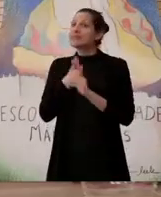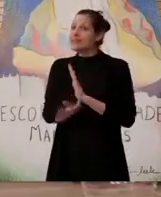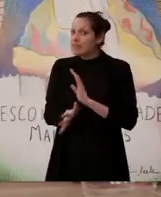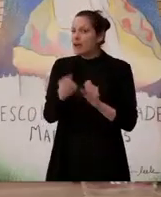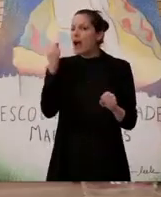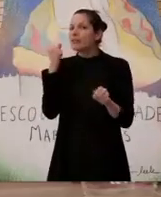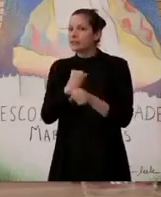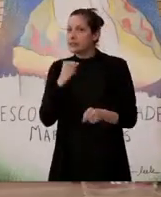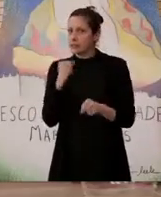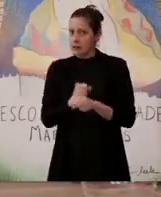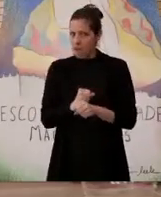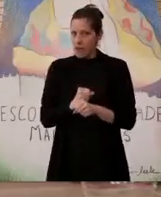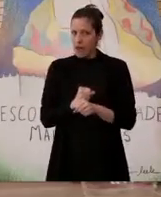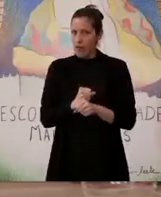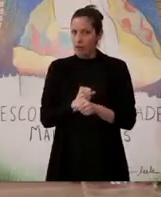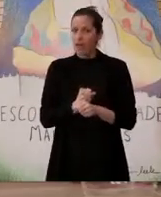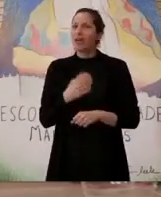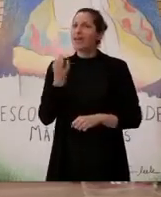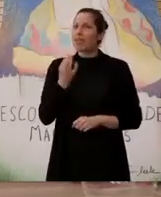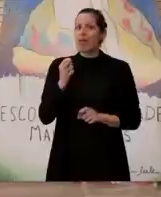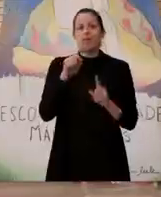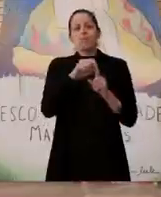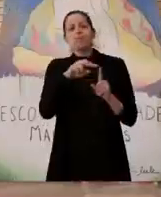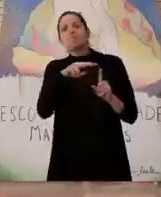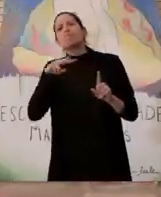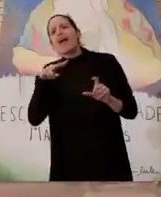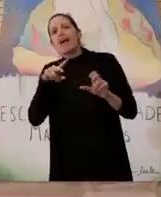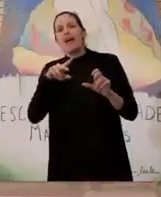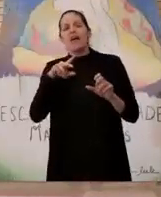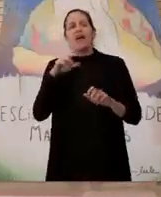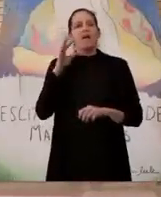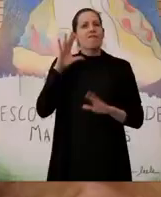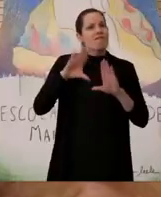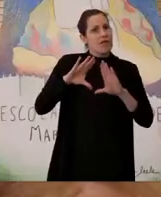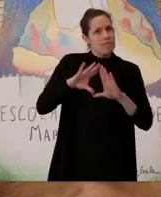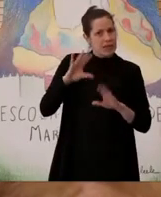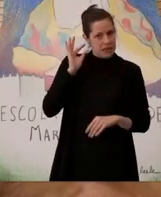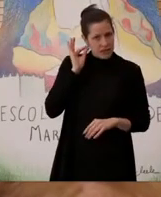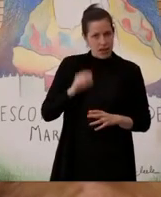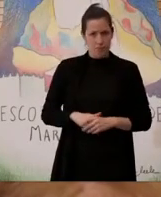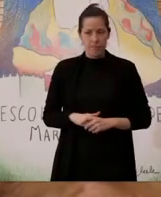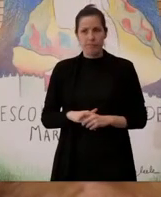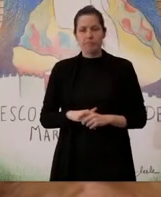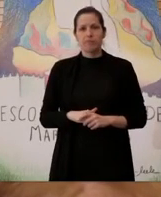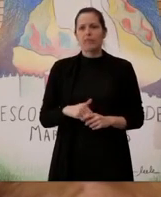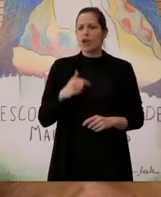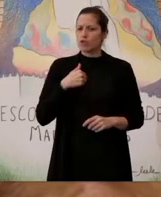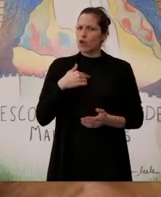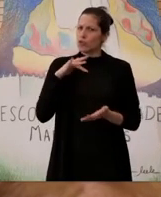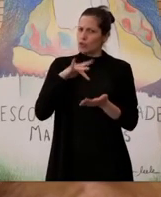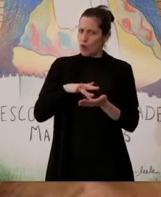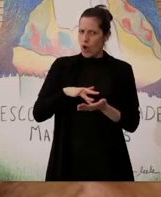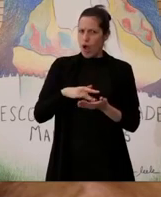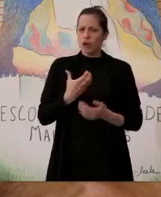facelo desde un óptica de muller y feminista inclusive porque hubo océanos que estuve no concedido de Santiago estuve en todas las circunstancias